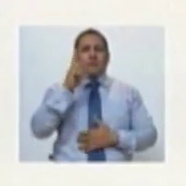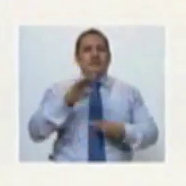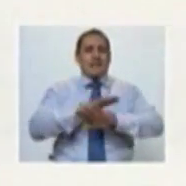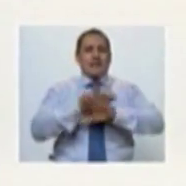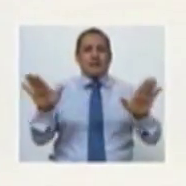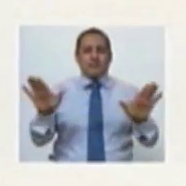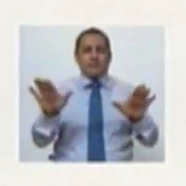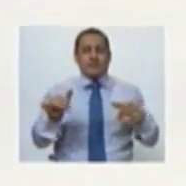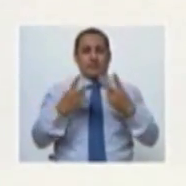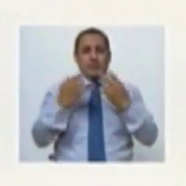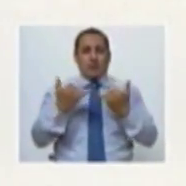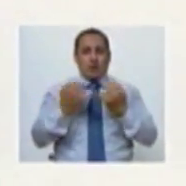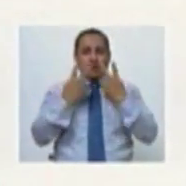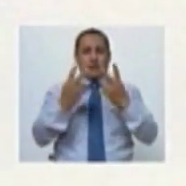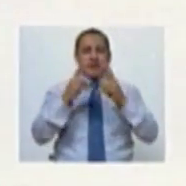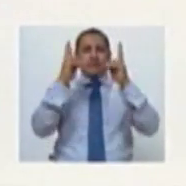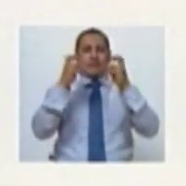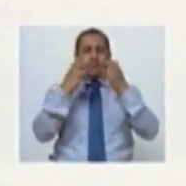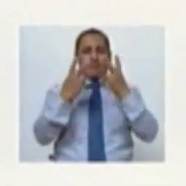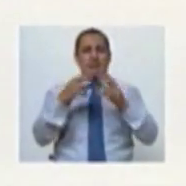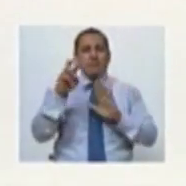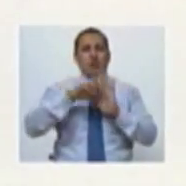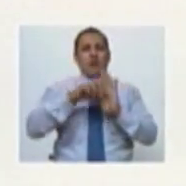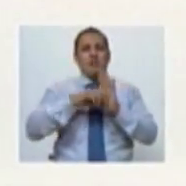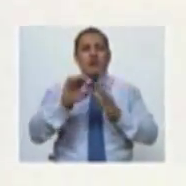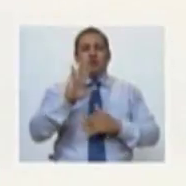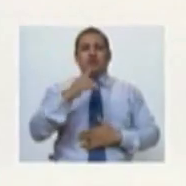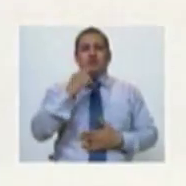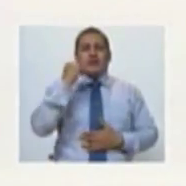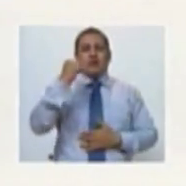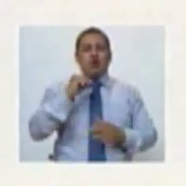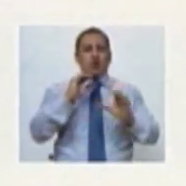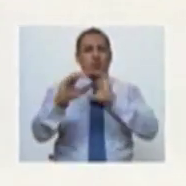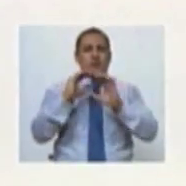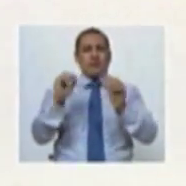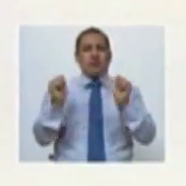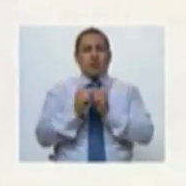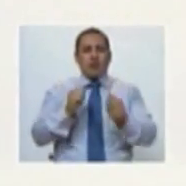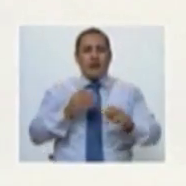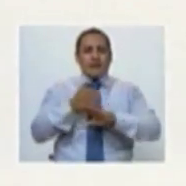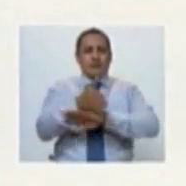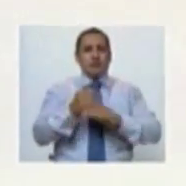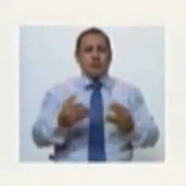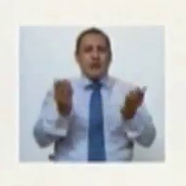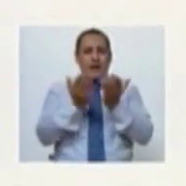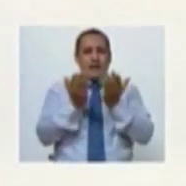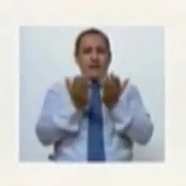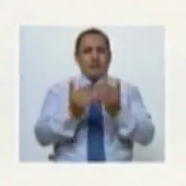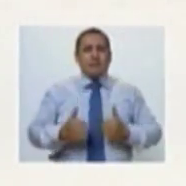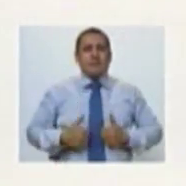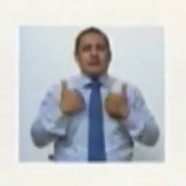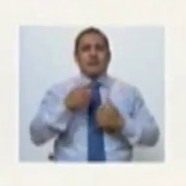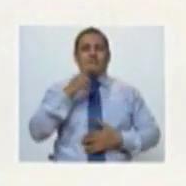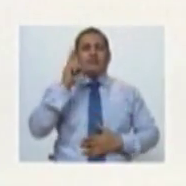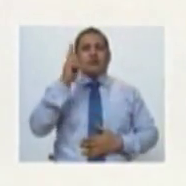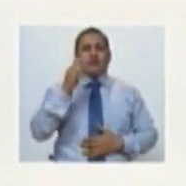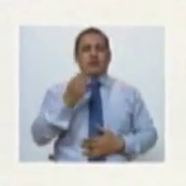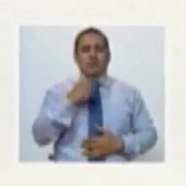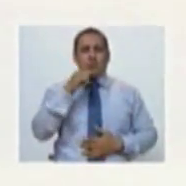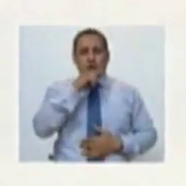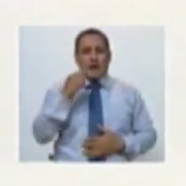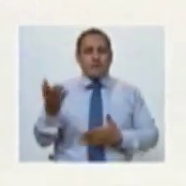magisterial. Hoy precisamente ese es el tema de nuestro programa. Hoy en Tus Derechos conversamos sobre el acceso a la carrera pública magisterial. Soy